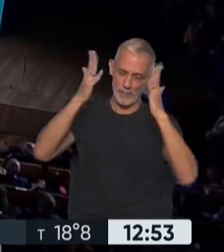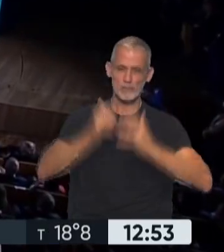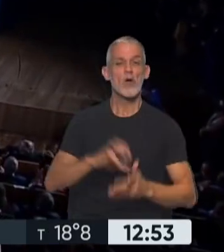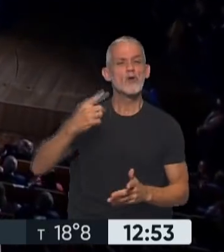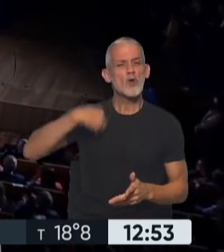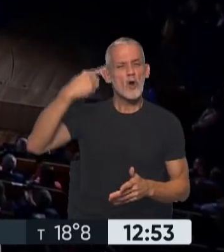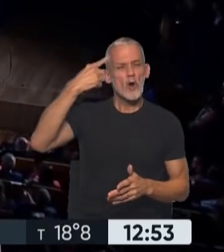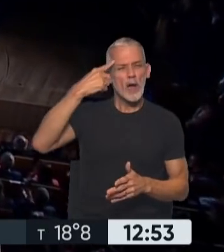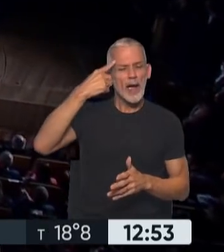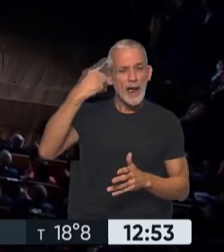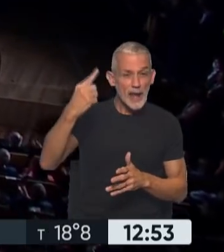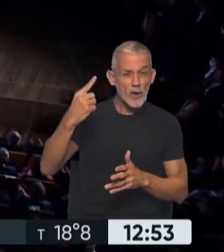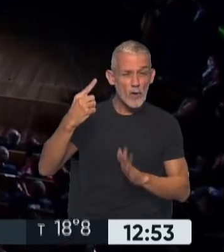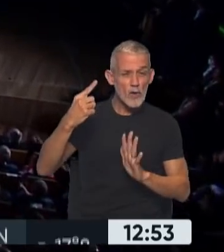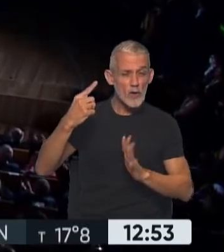Creo que,